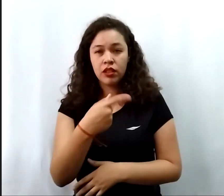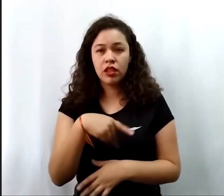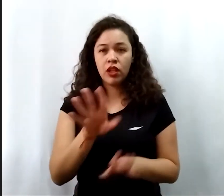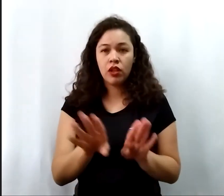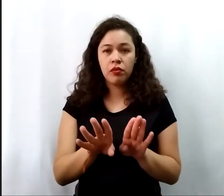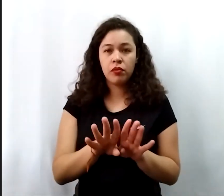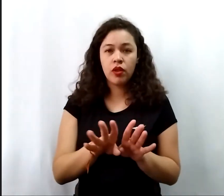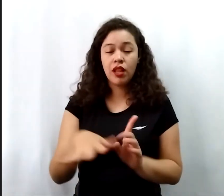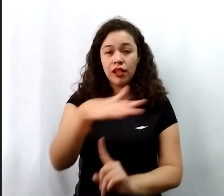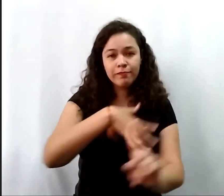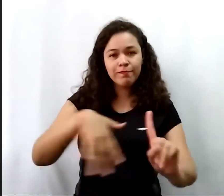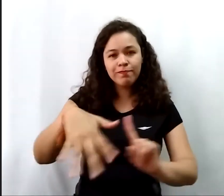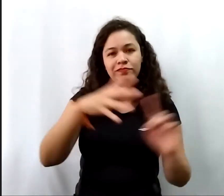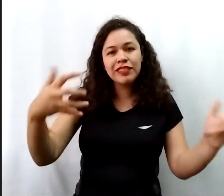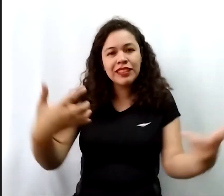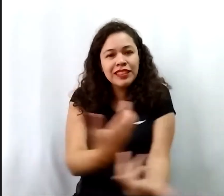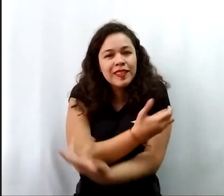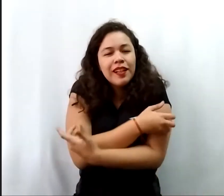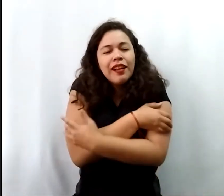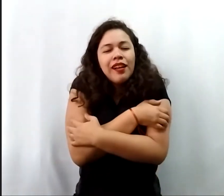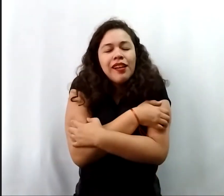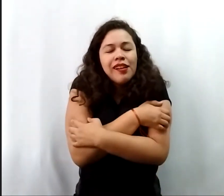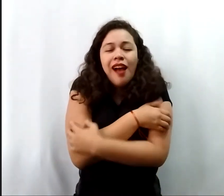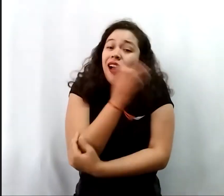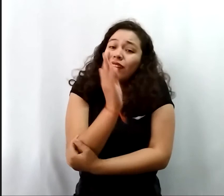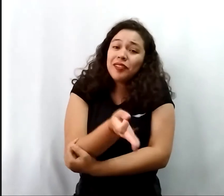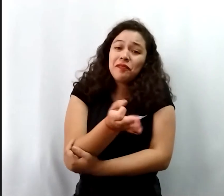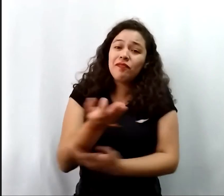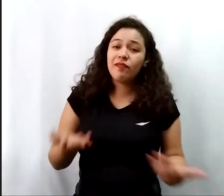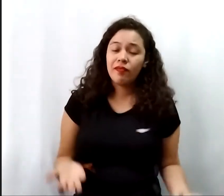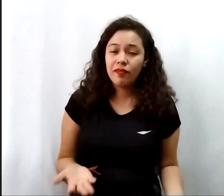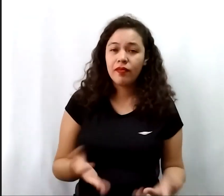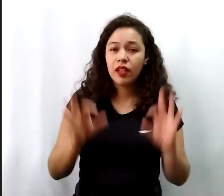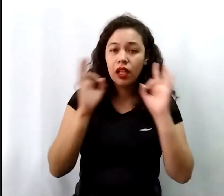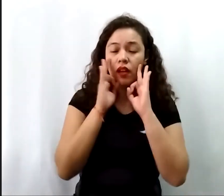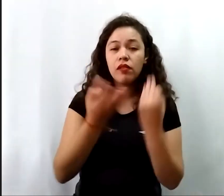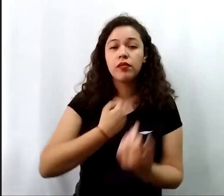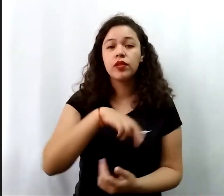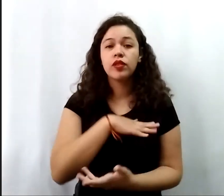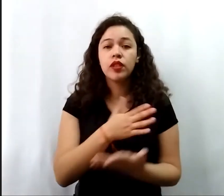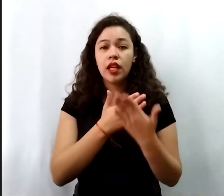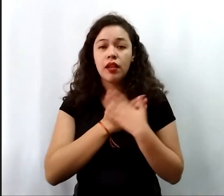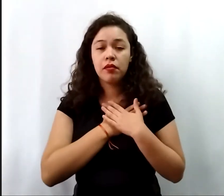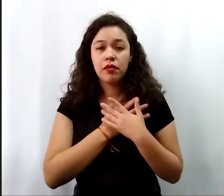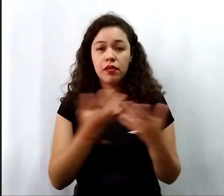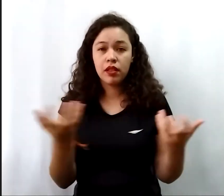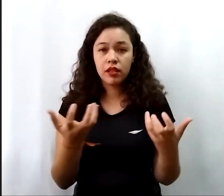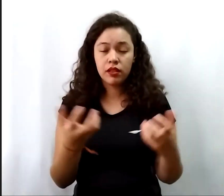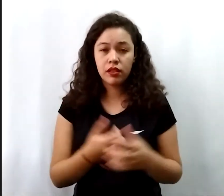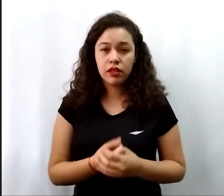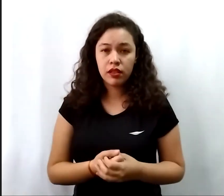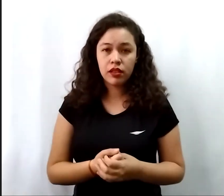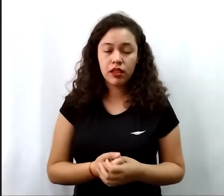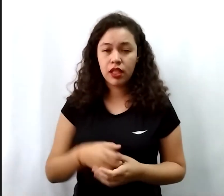la situación como la tenemos y yo creo que en la medida que si amamos lo que hacemos, de verdad yo creo que eso